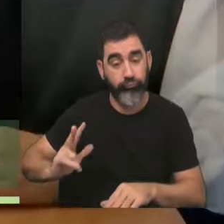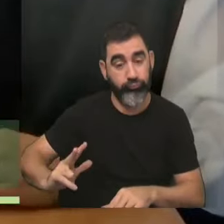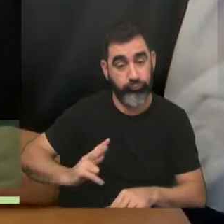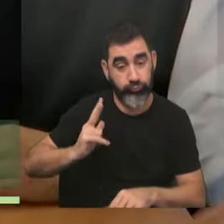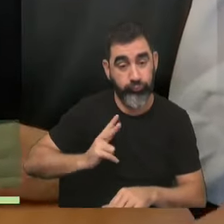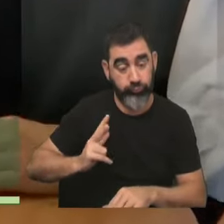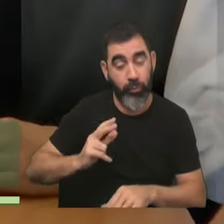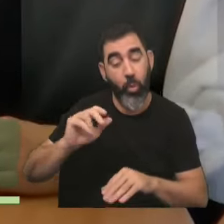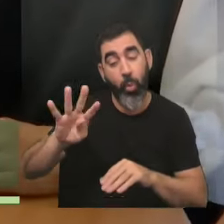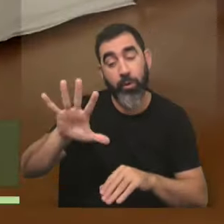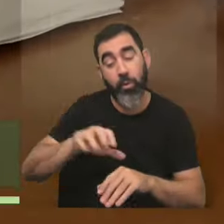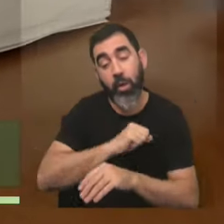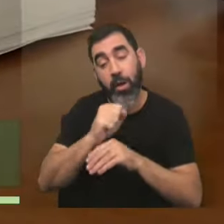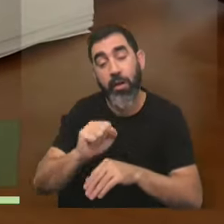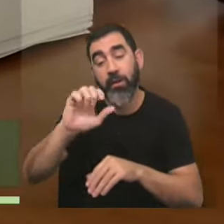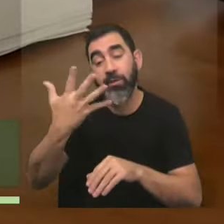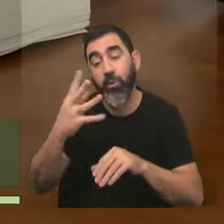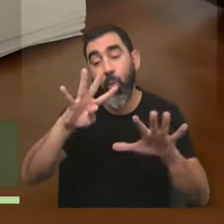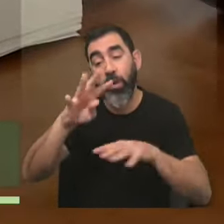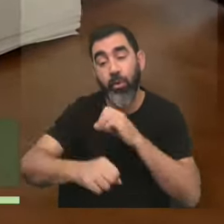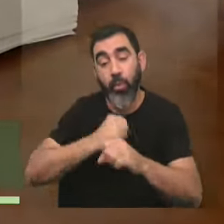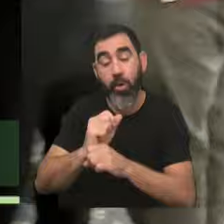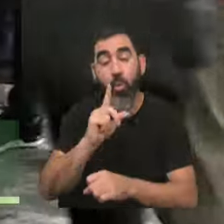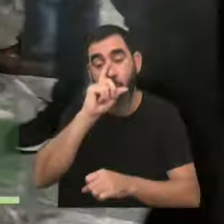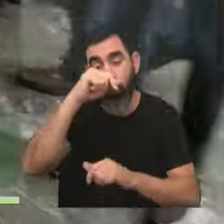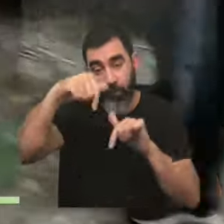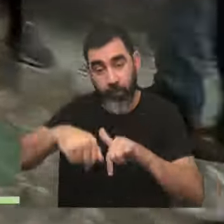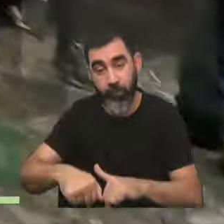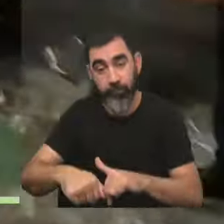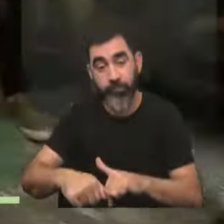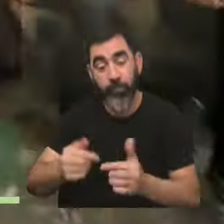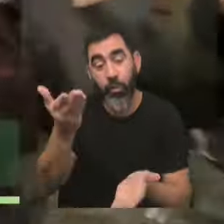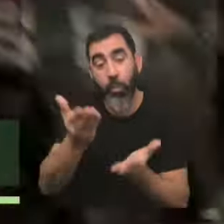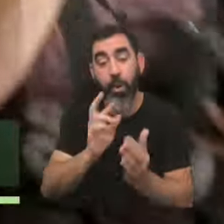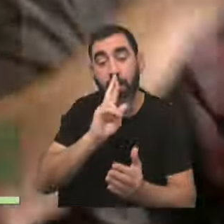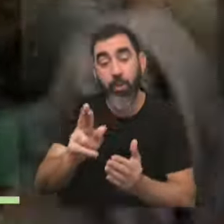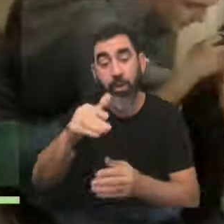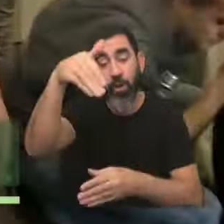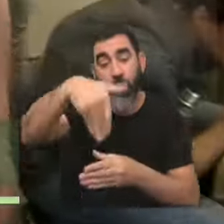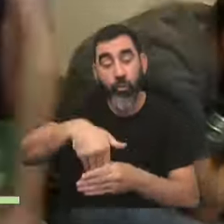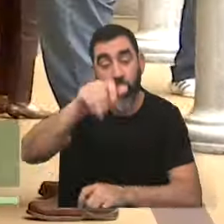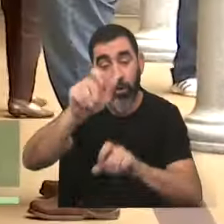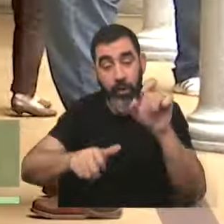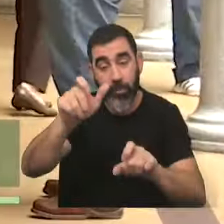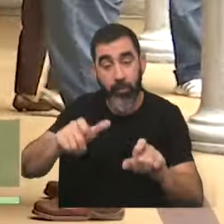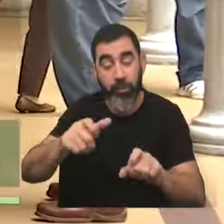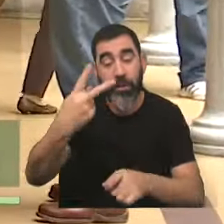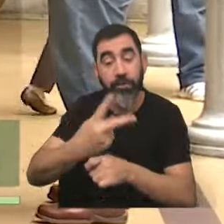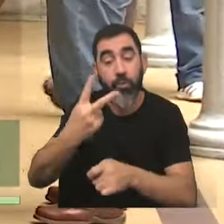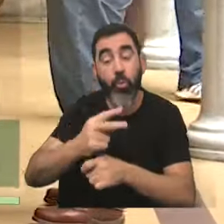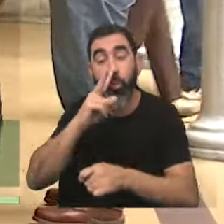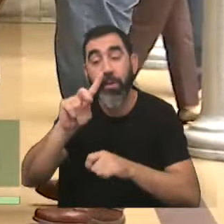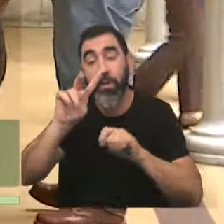alto de entre 45 y 59 años y de Montevideo al comparar las respuestas con el voto de las personas en el balotaje de